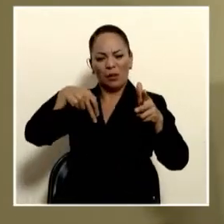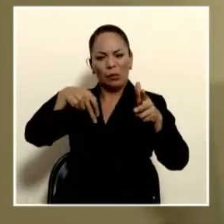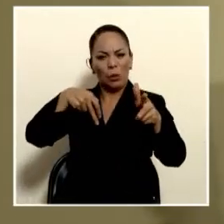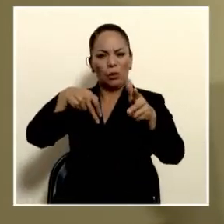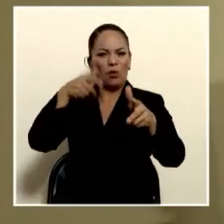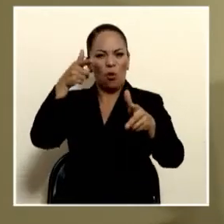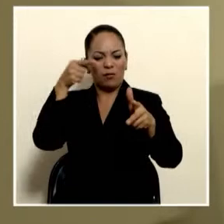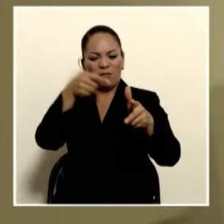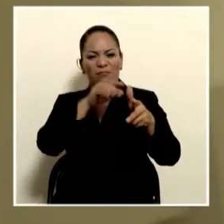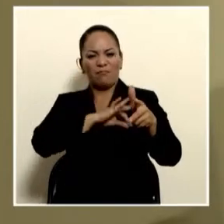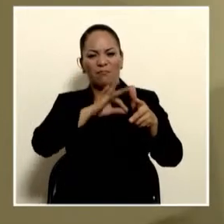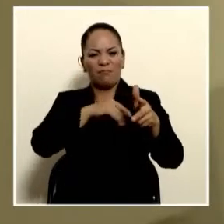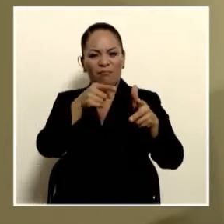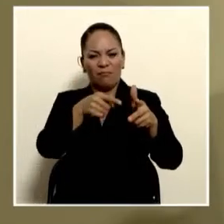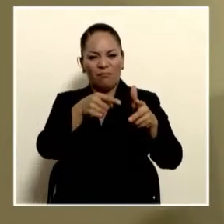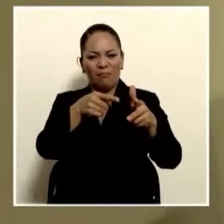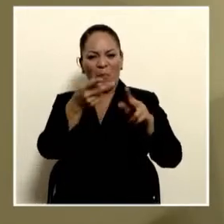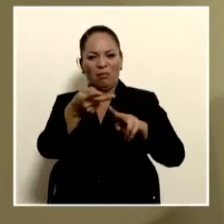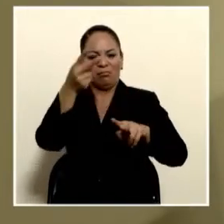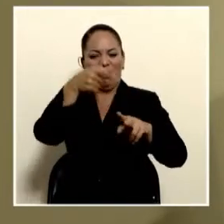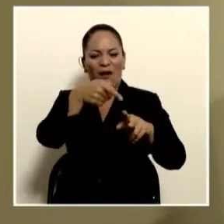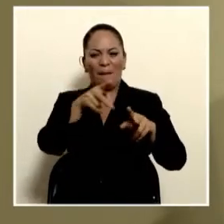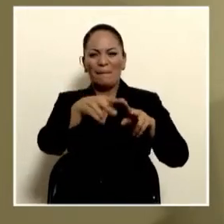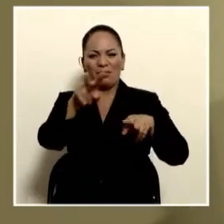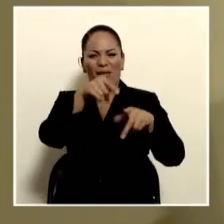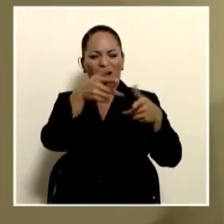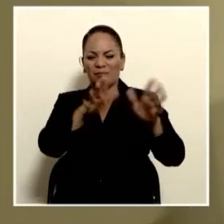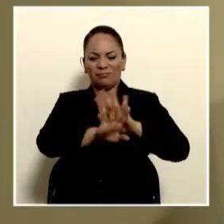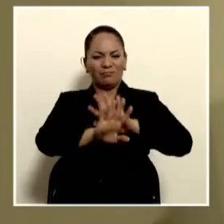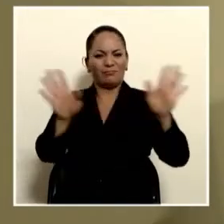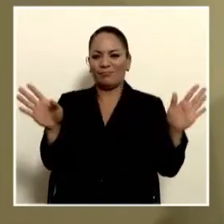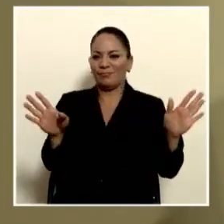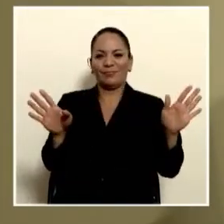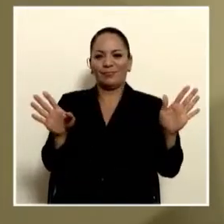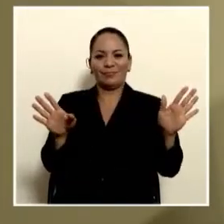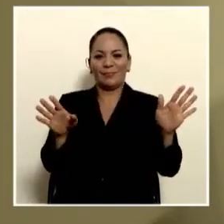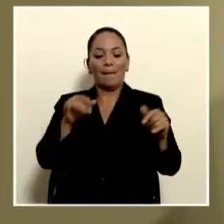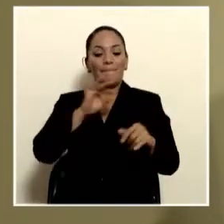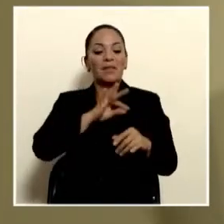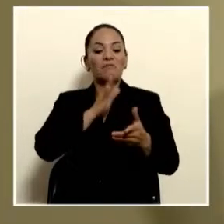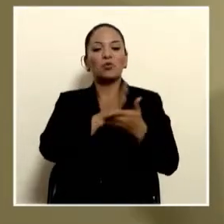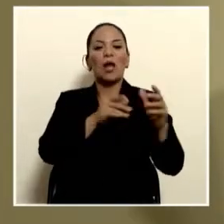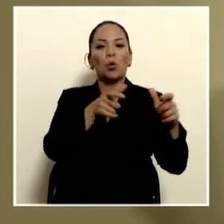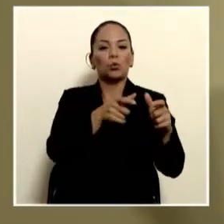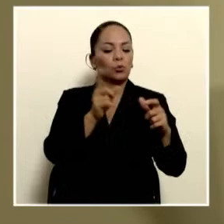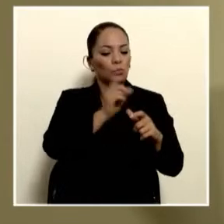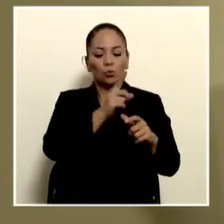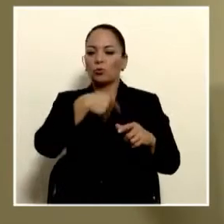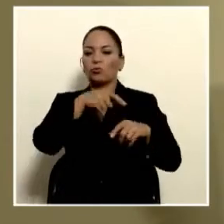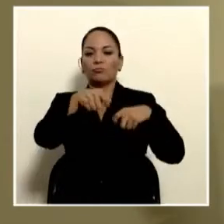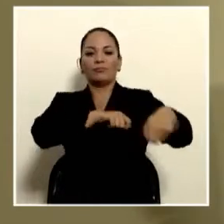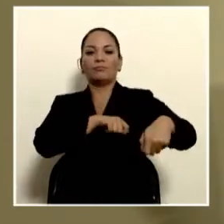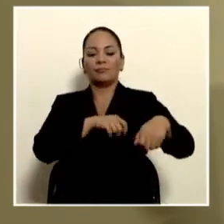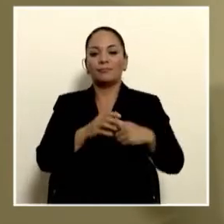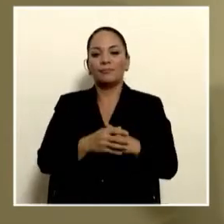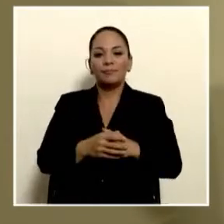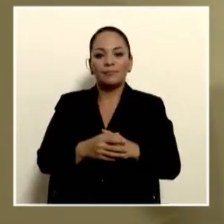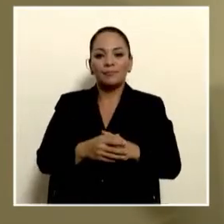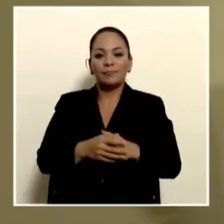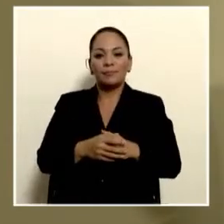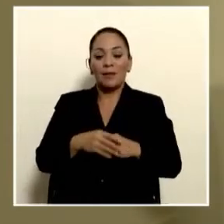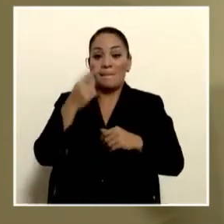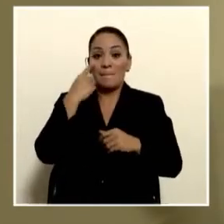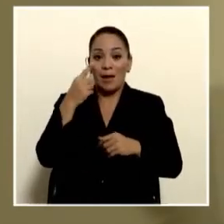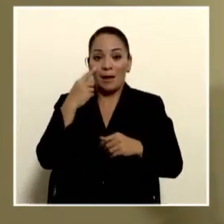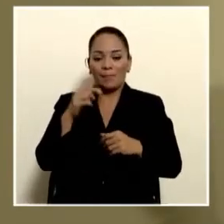es quitando los privilegios horrendos y ofensivos que han tenido unos. Si usted se pone a regular los márgenes, póngase a